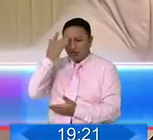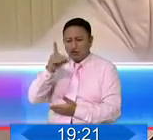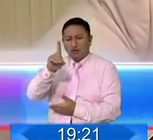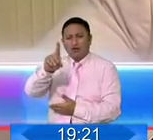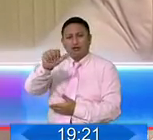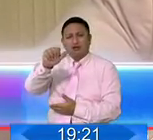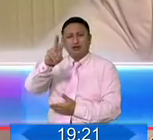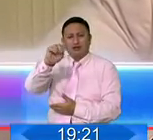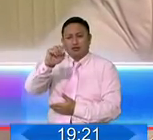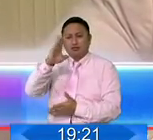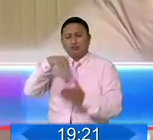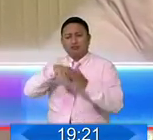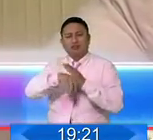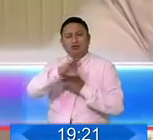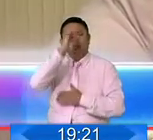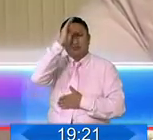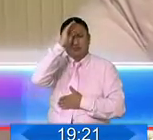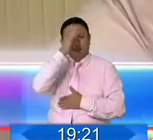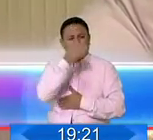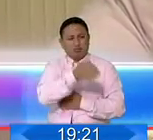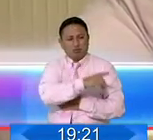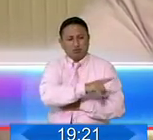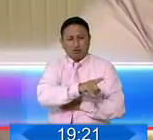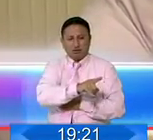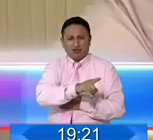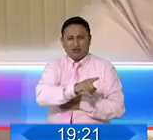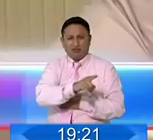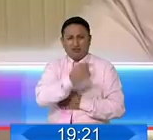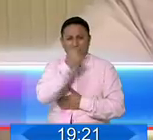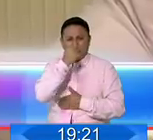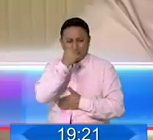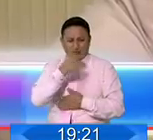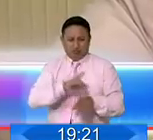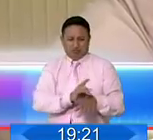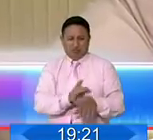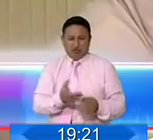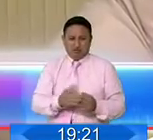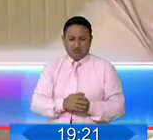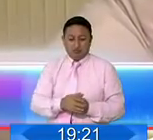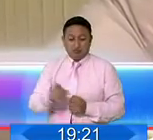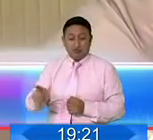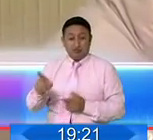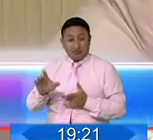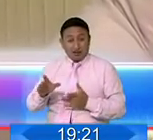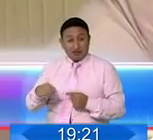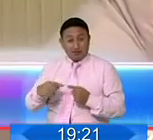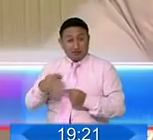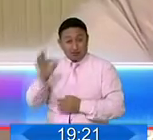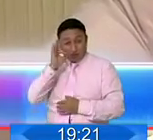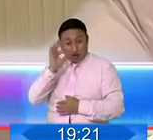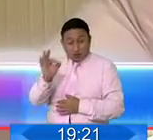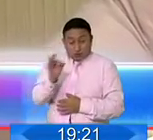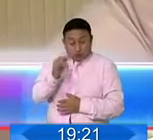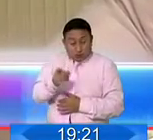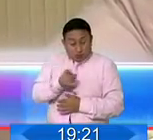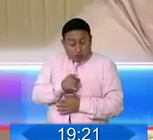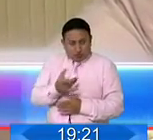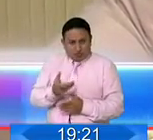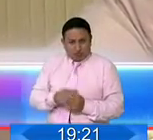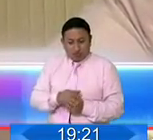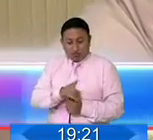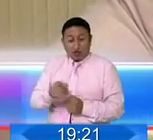esa clínica de desintoxicación. David no era un consumidor, David no era